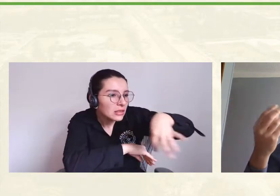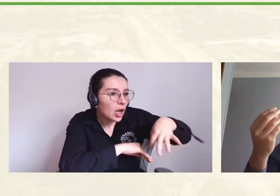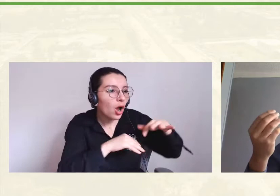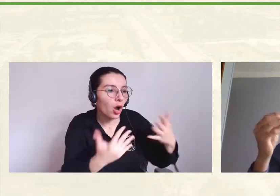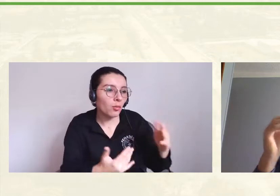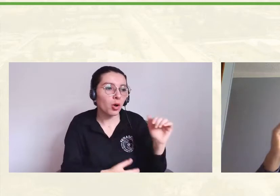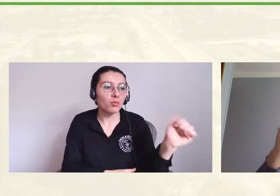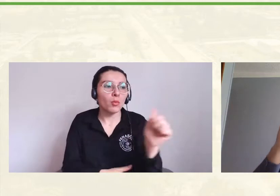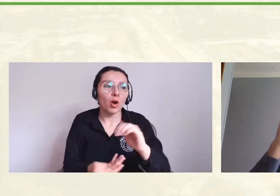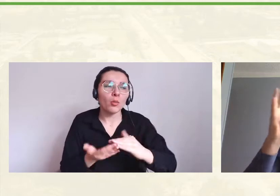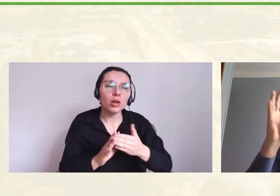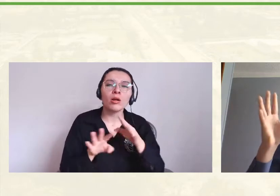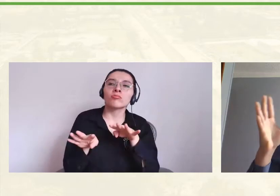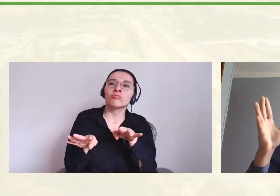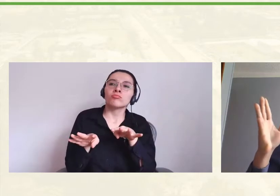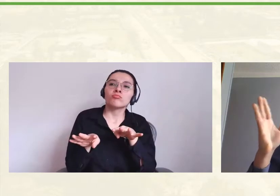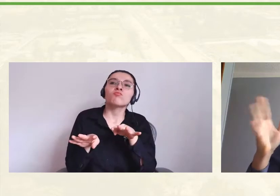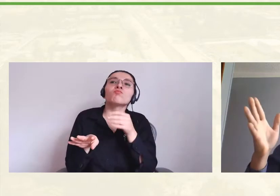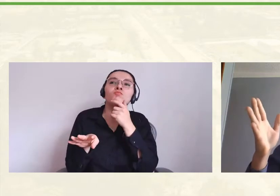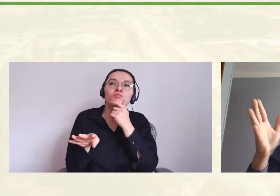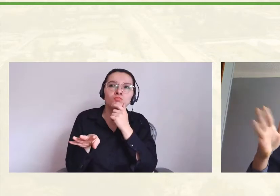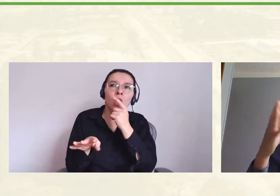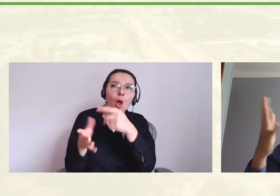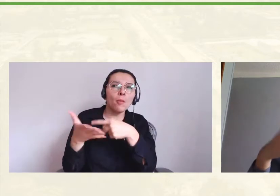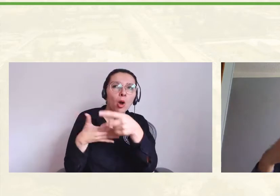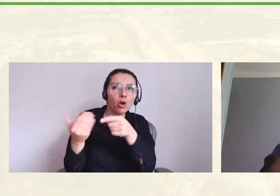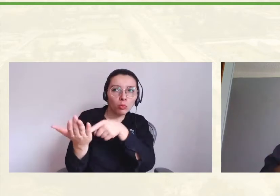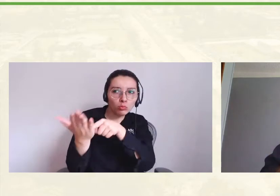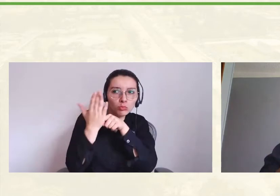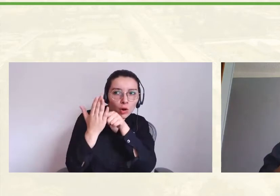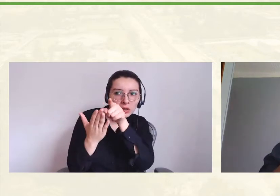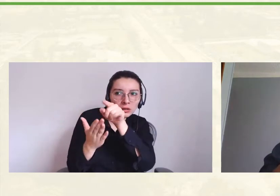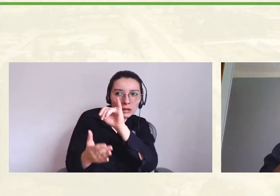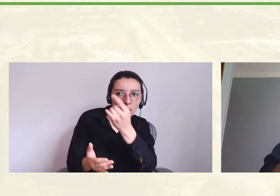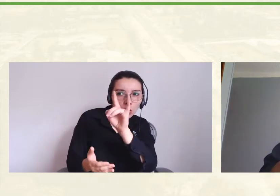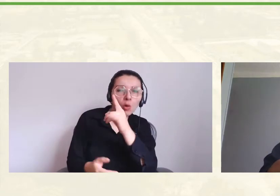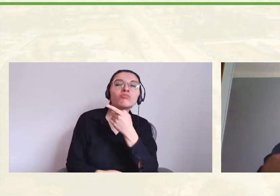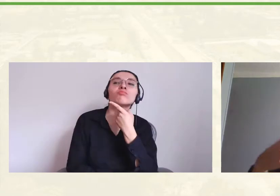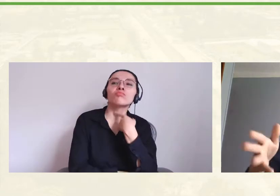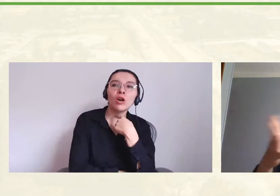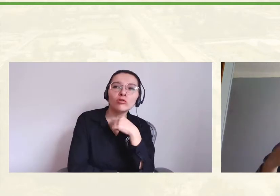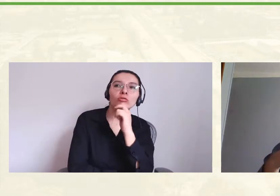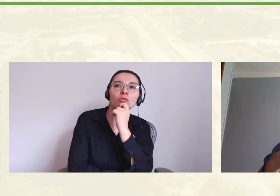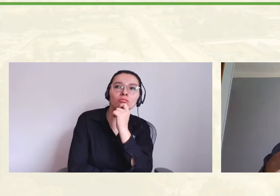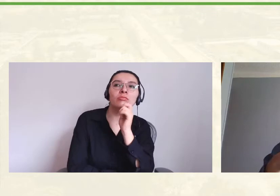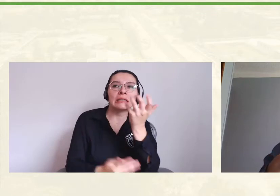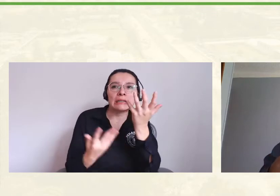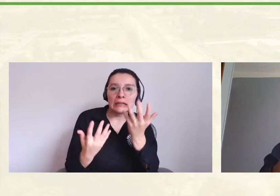la decisión y decir, si queremos ese proyecto. Como comentaban, se tiene que votar